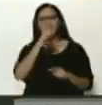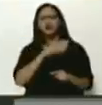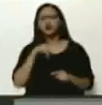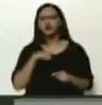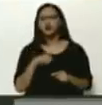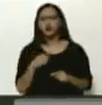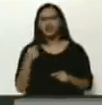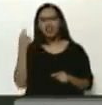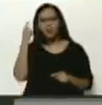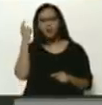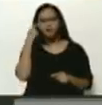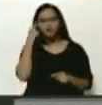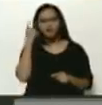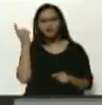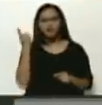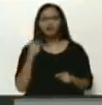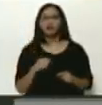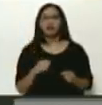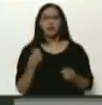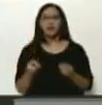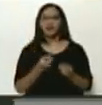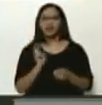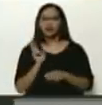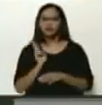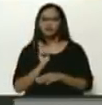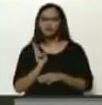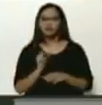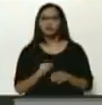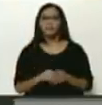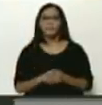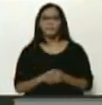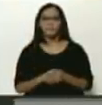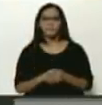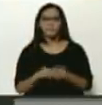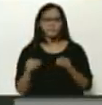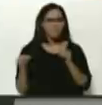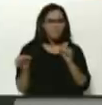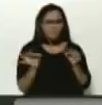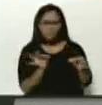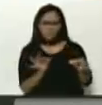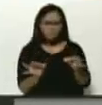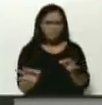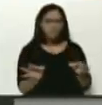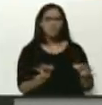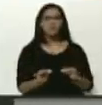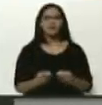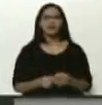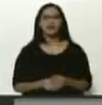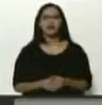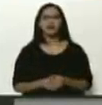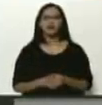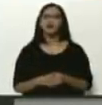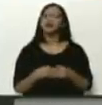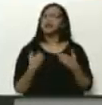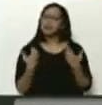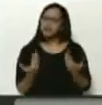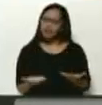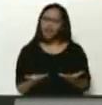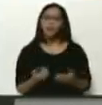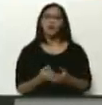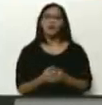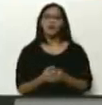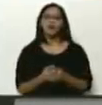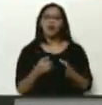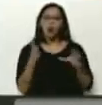tenemos que actuar así, como guerra de guerrillas. Démosle al presidente todos los instrumentos, confiemos